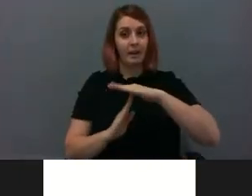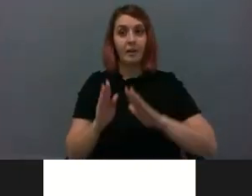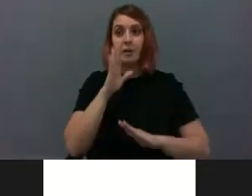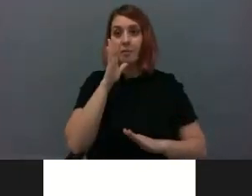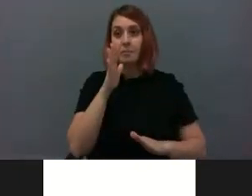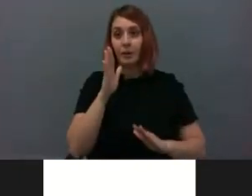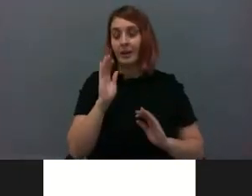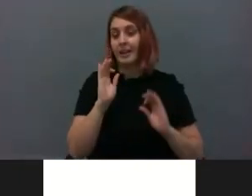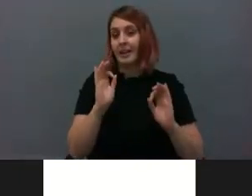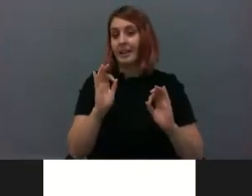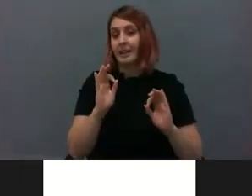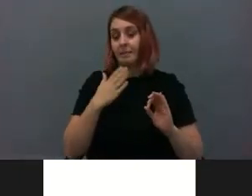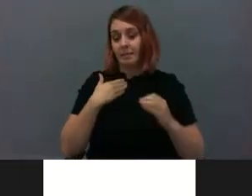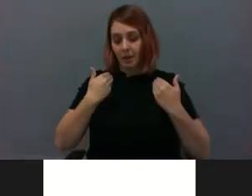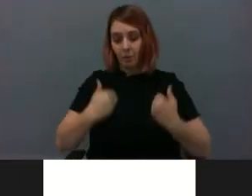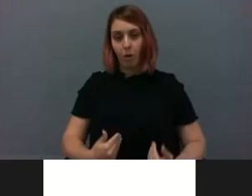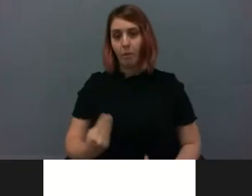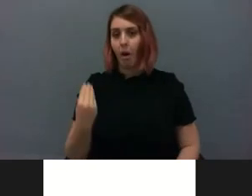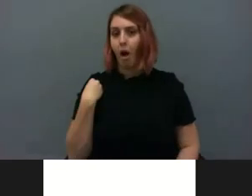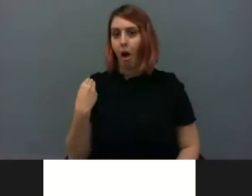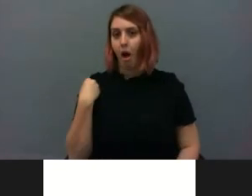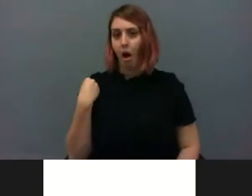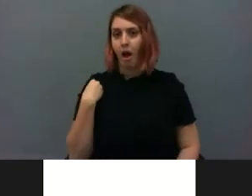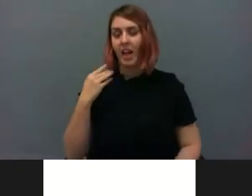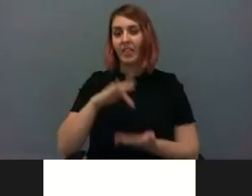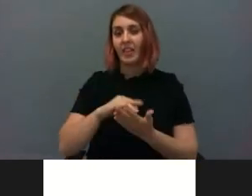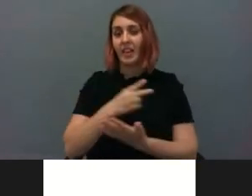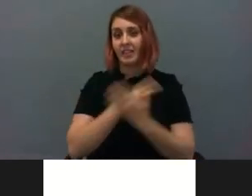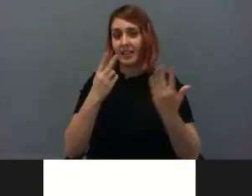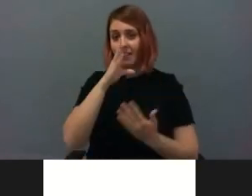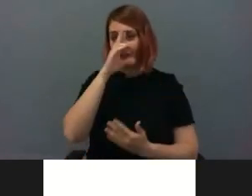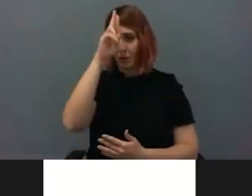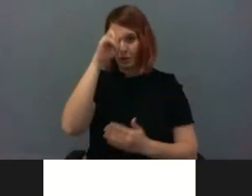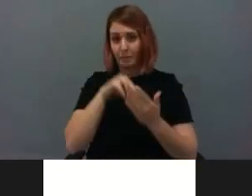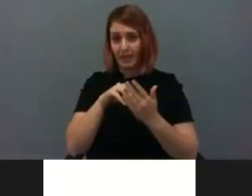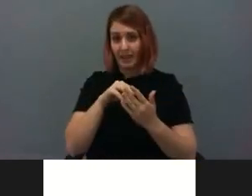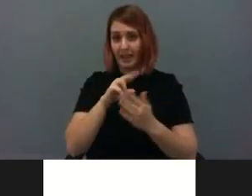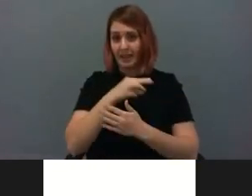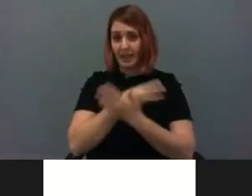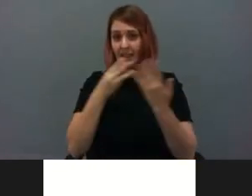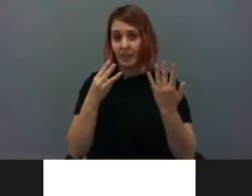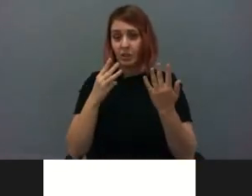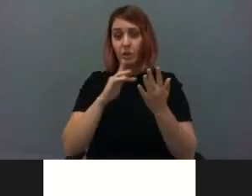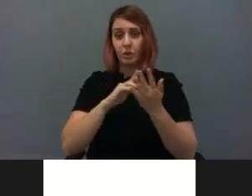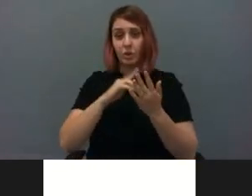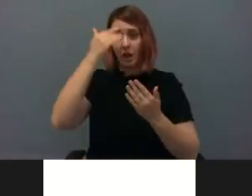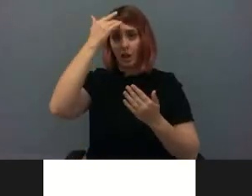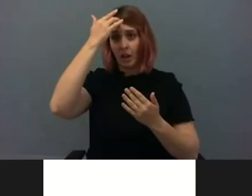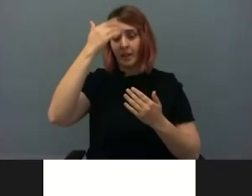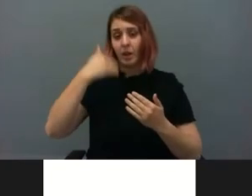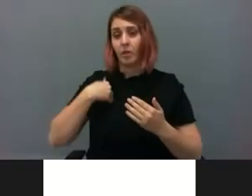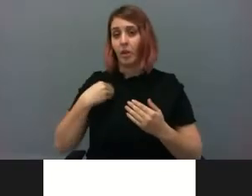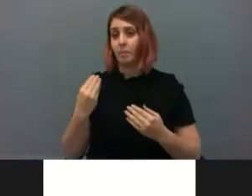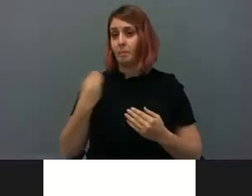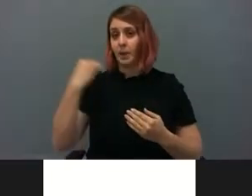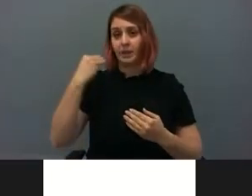no... A mí mi cuerpo me habló el 17 de febrero del 2018, cuando mi cabeza y mi corazón me avisaron que